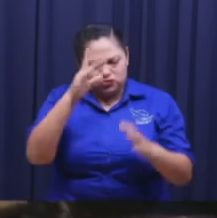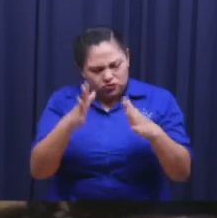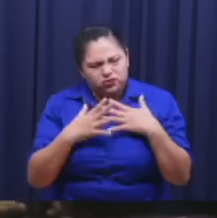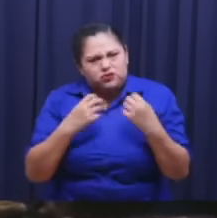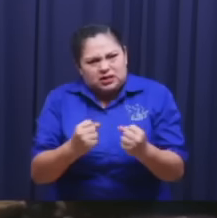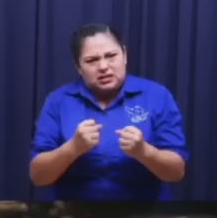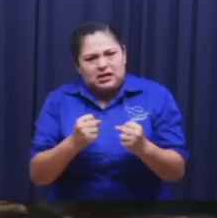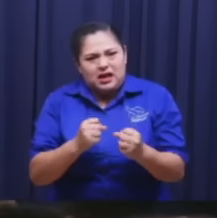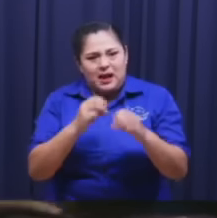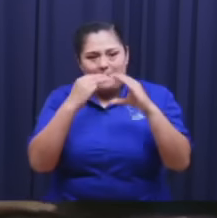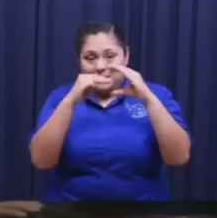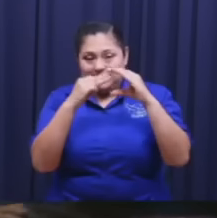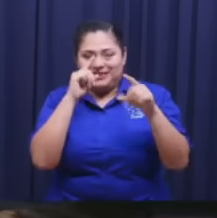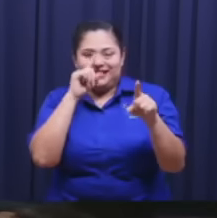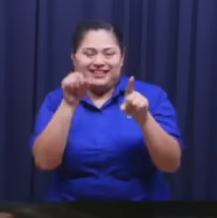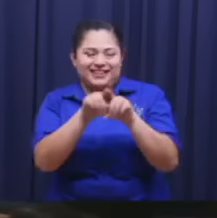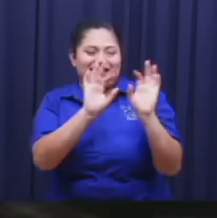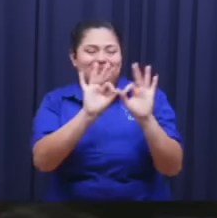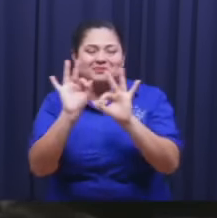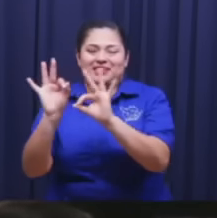Resiste el mensaje también.